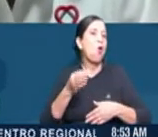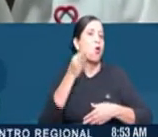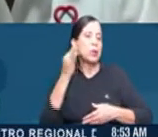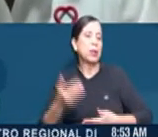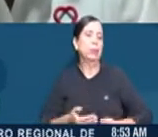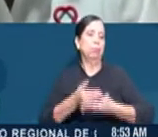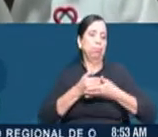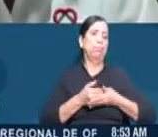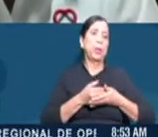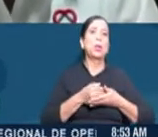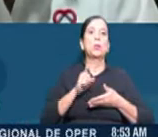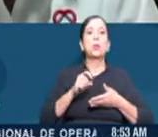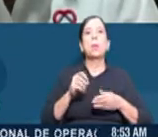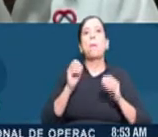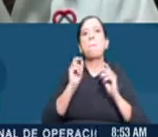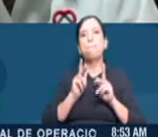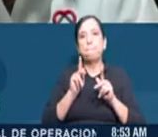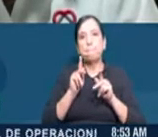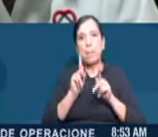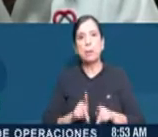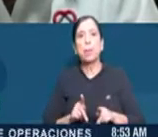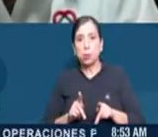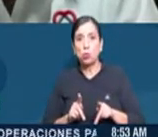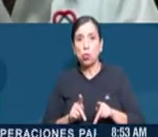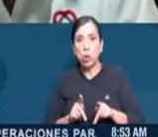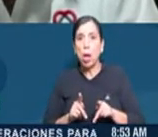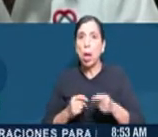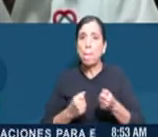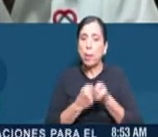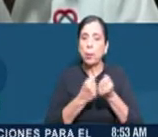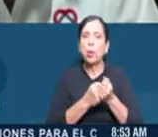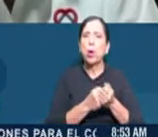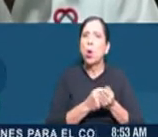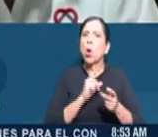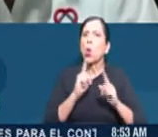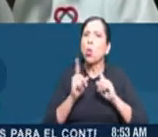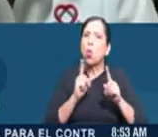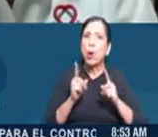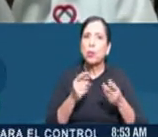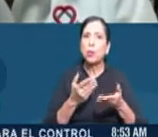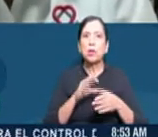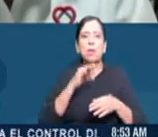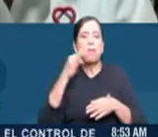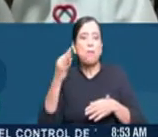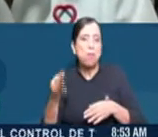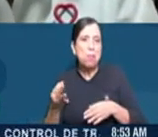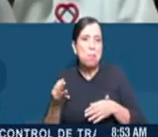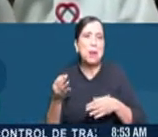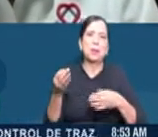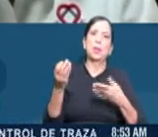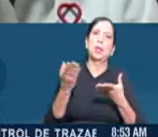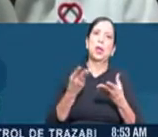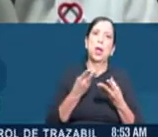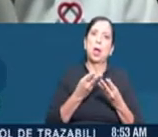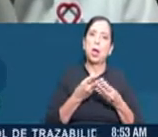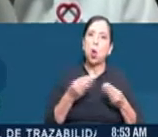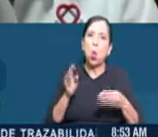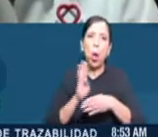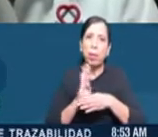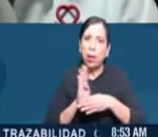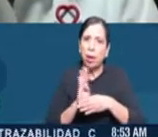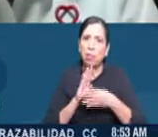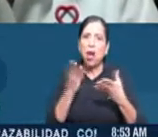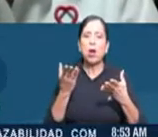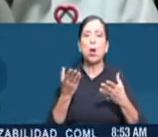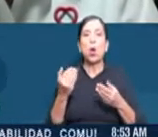apoyar. ¿Cuáles son esos medios para apoyarlo? Si tienen número de cuenta y también si tienen